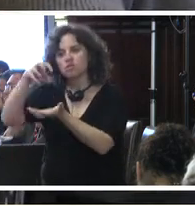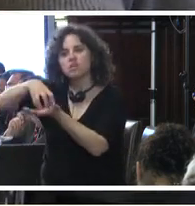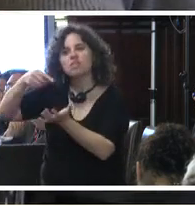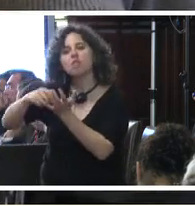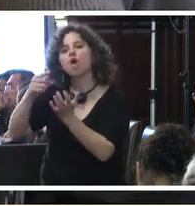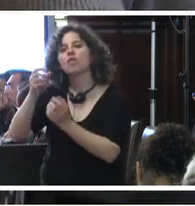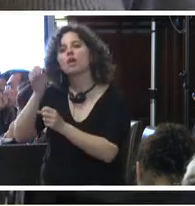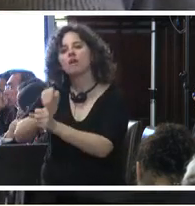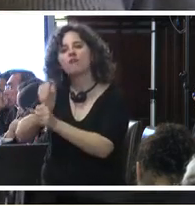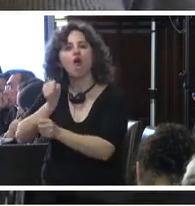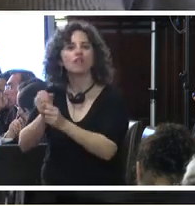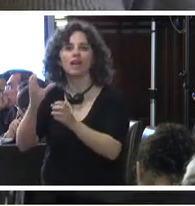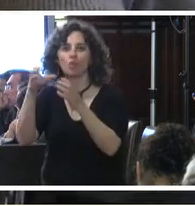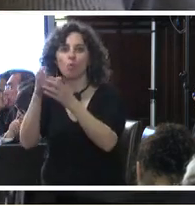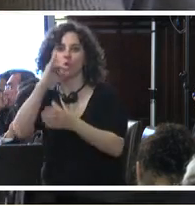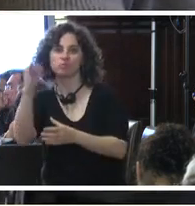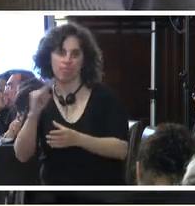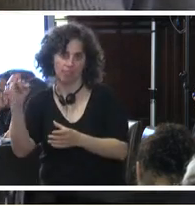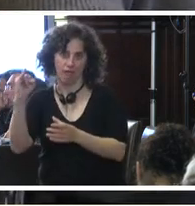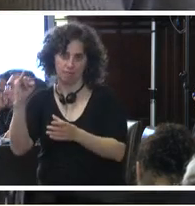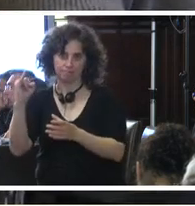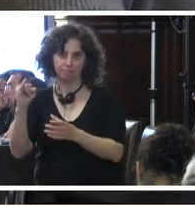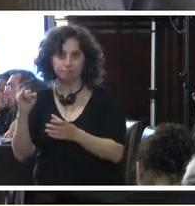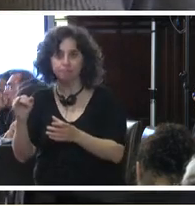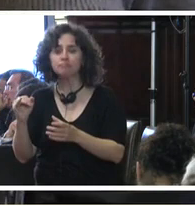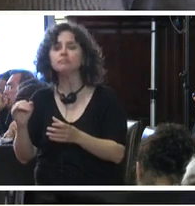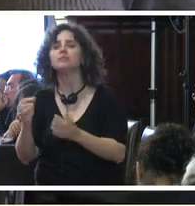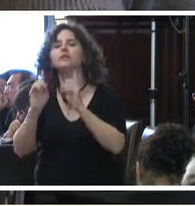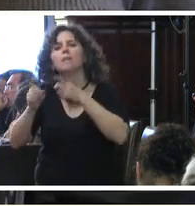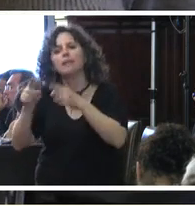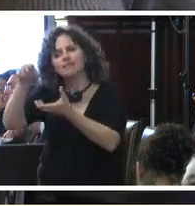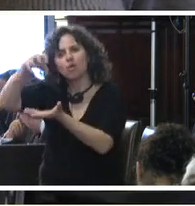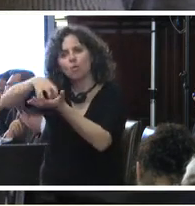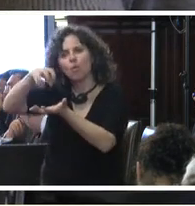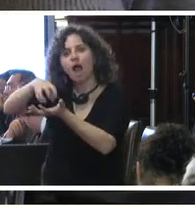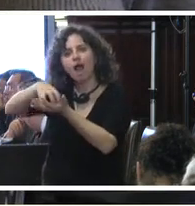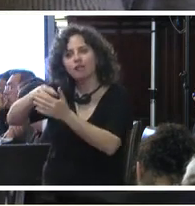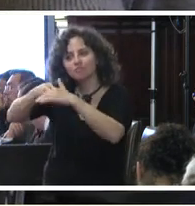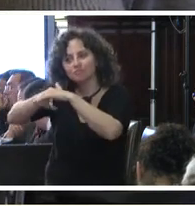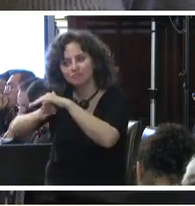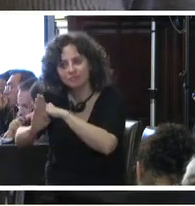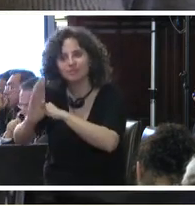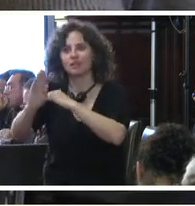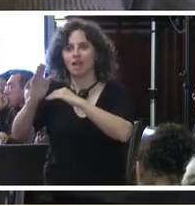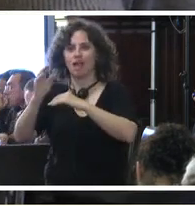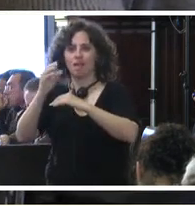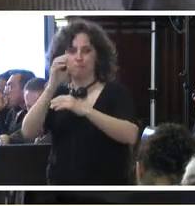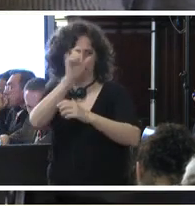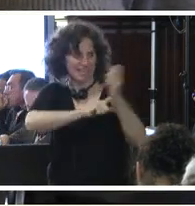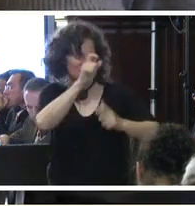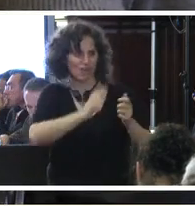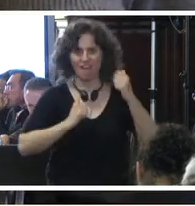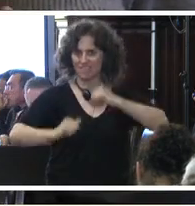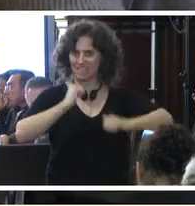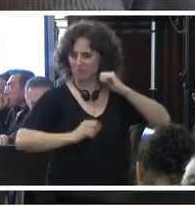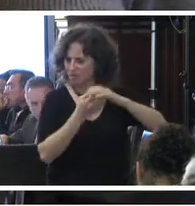de operaciones de los Zetas, pero también era el sitio donde introducían a víctimas, por lo